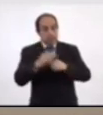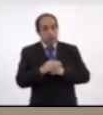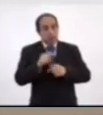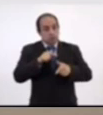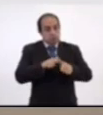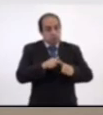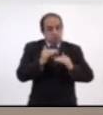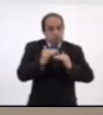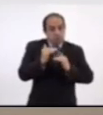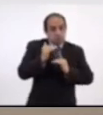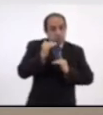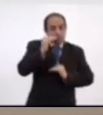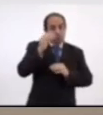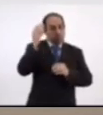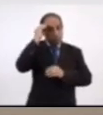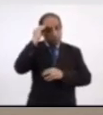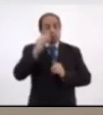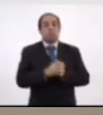creciendo.